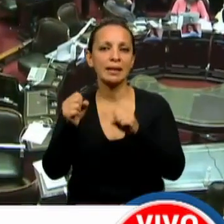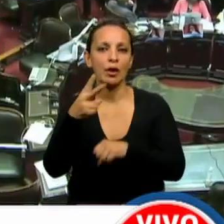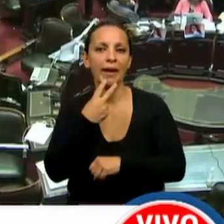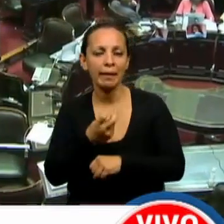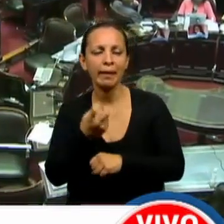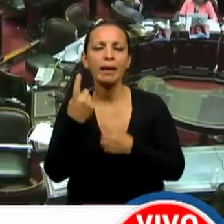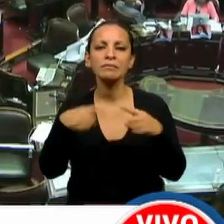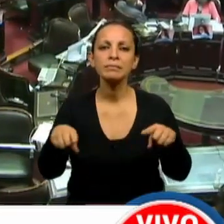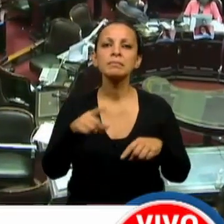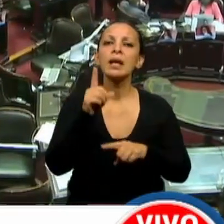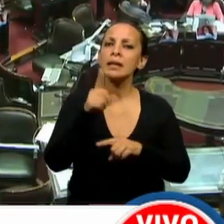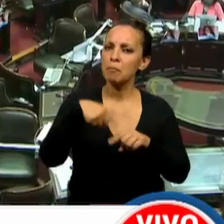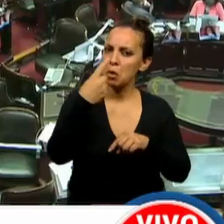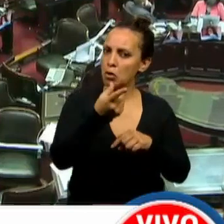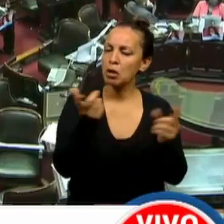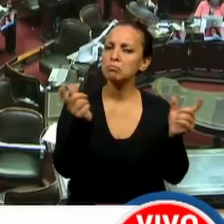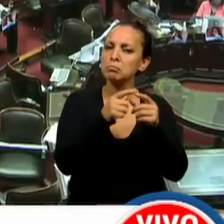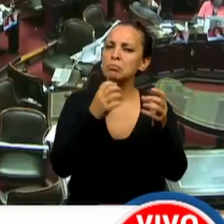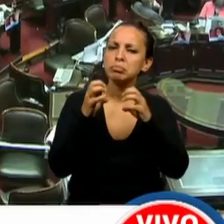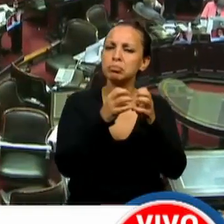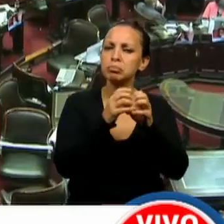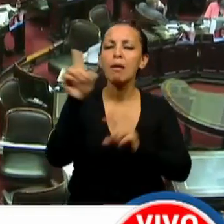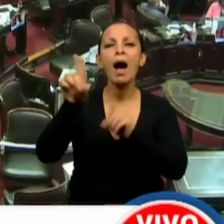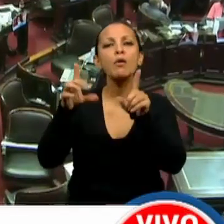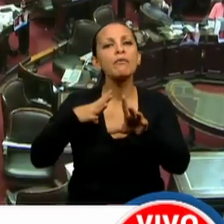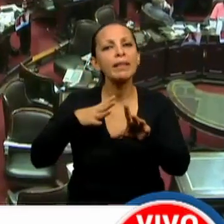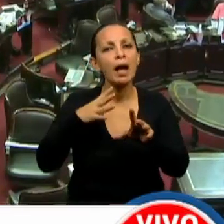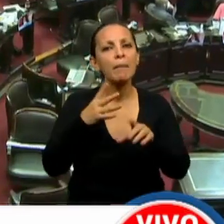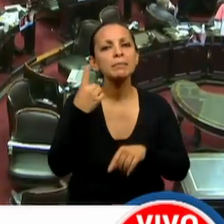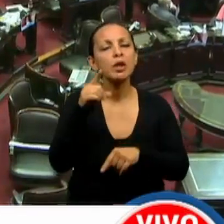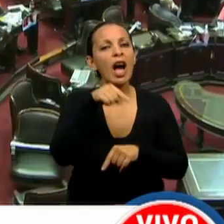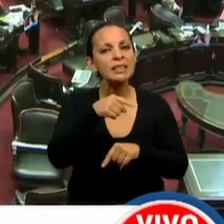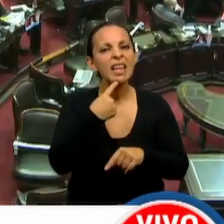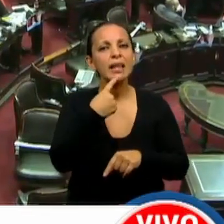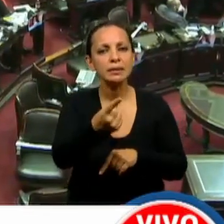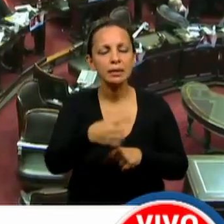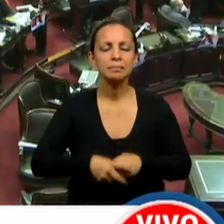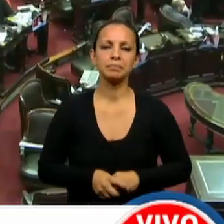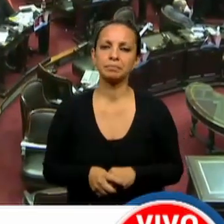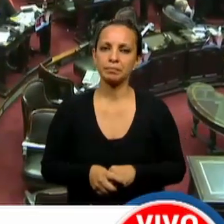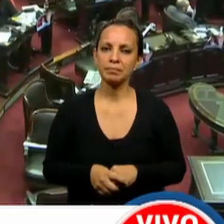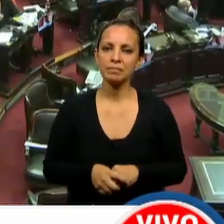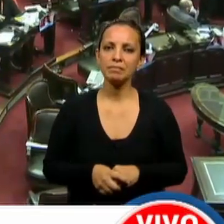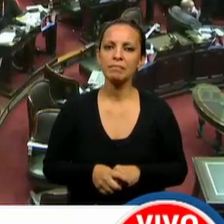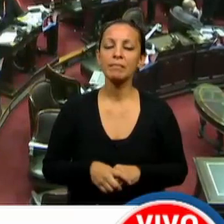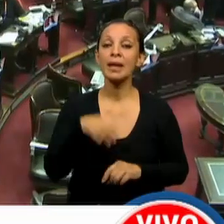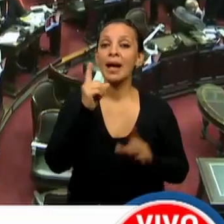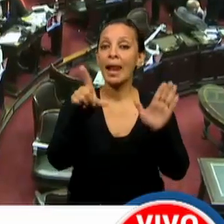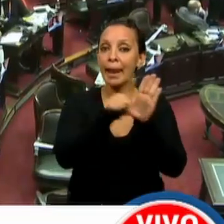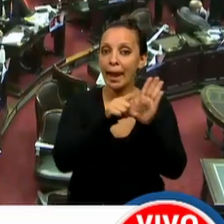se debatió sin la presencia de todas las voces. Allí se argumentó, entre otras cosas, que es una